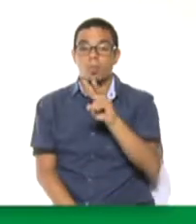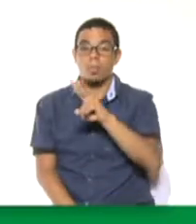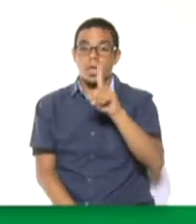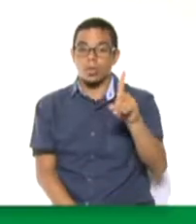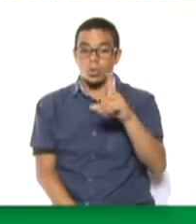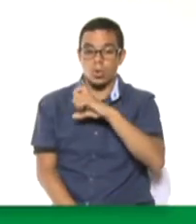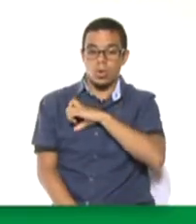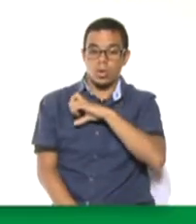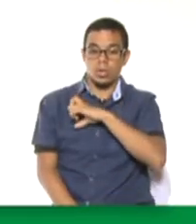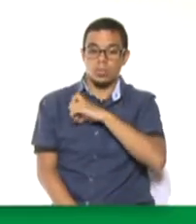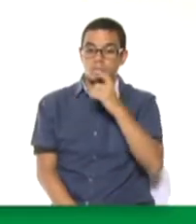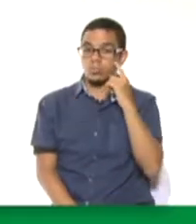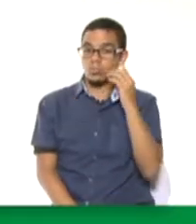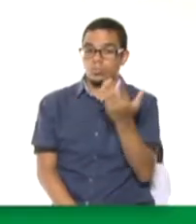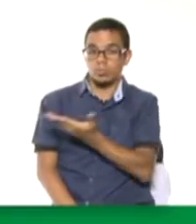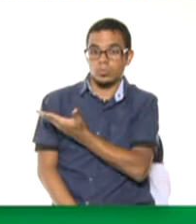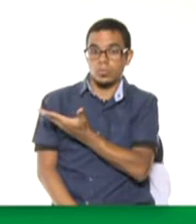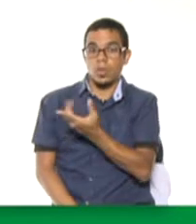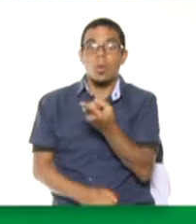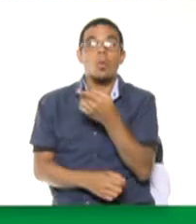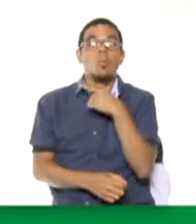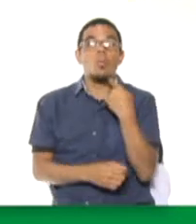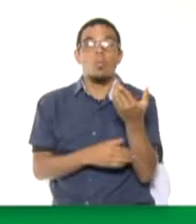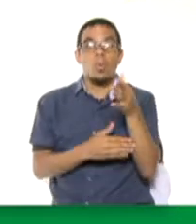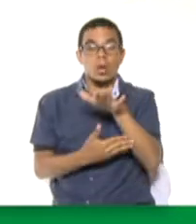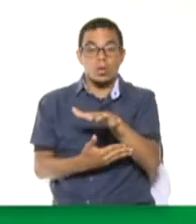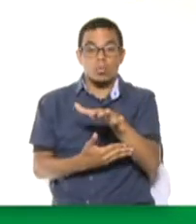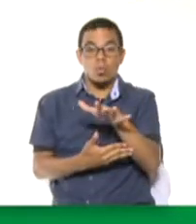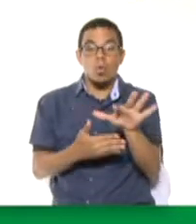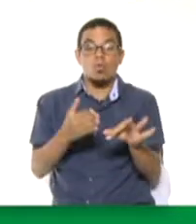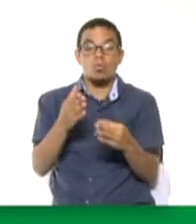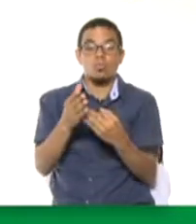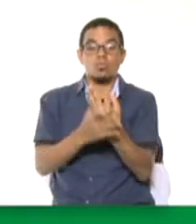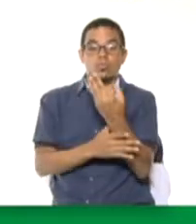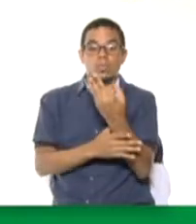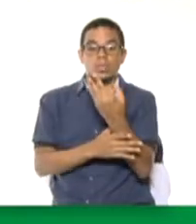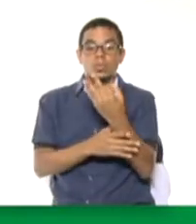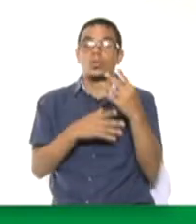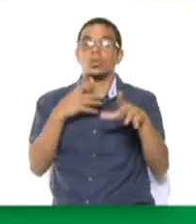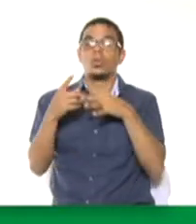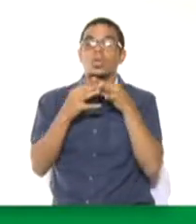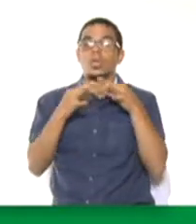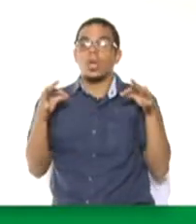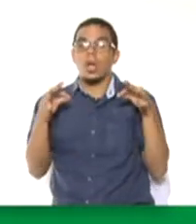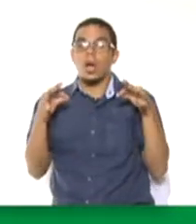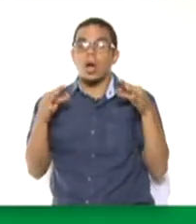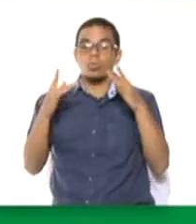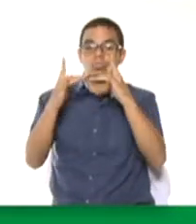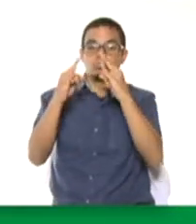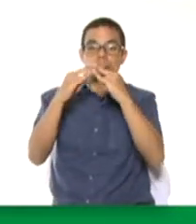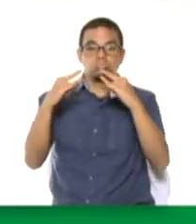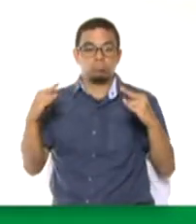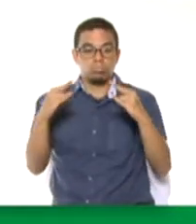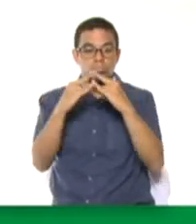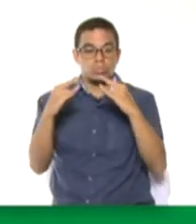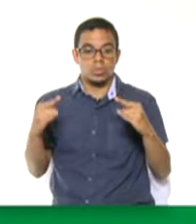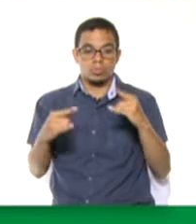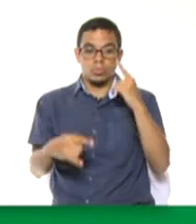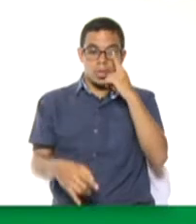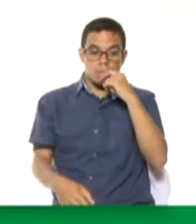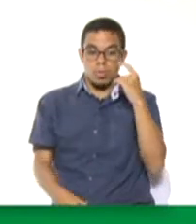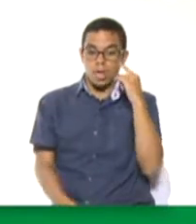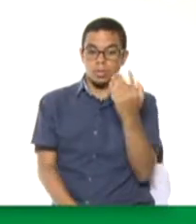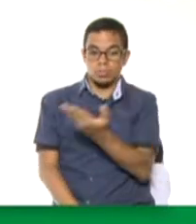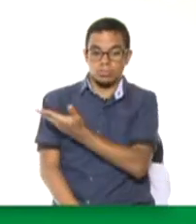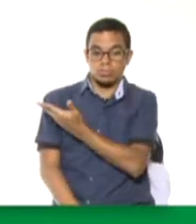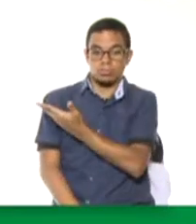21 de enero, fallece Ramón Ocando, fundador de Scout de Venezuela. 21 de enero de 1995 en